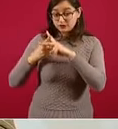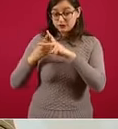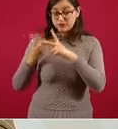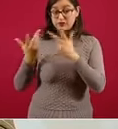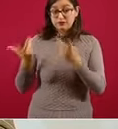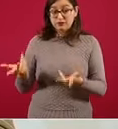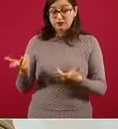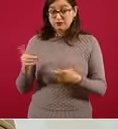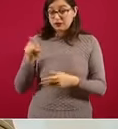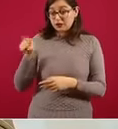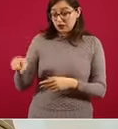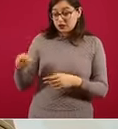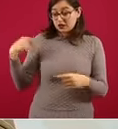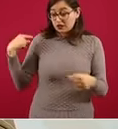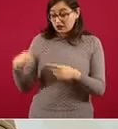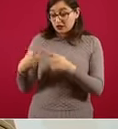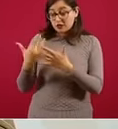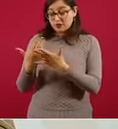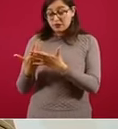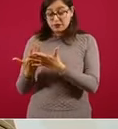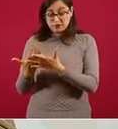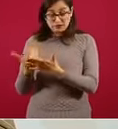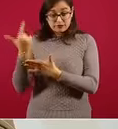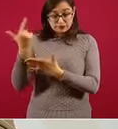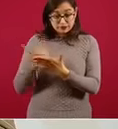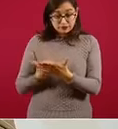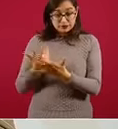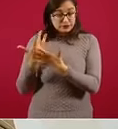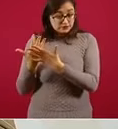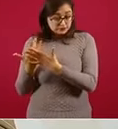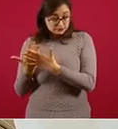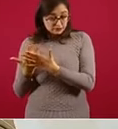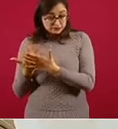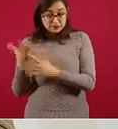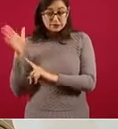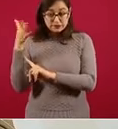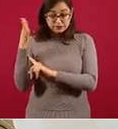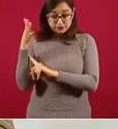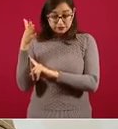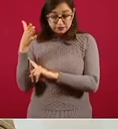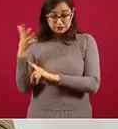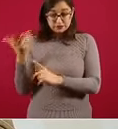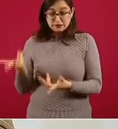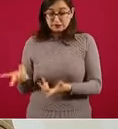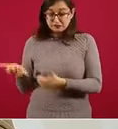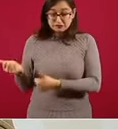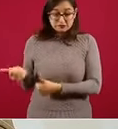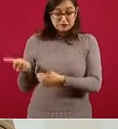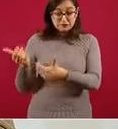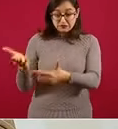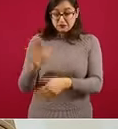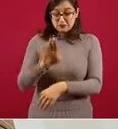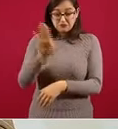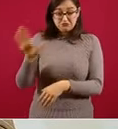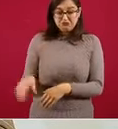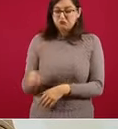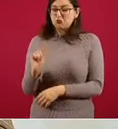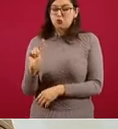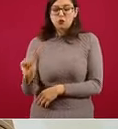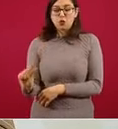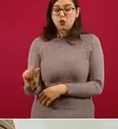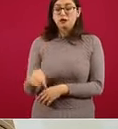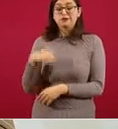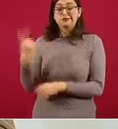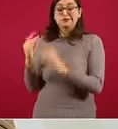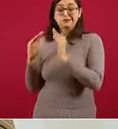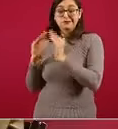cuántos pacientes en esta espera? Realmente así, en espera ya de ambulancia, de funciones en el traslado, tenemos pocas. Las defunciones